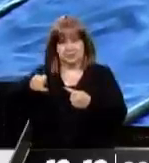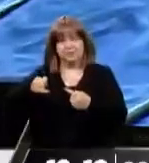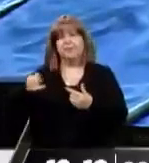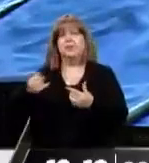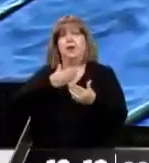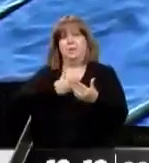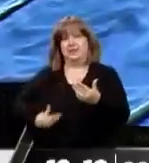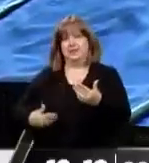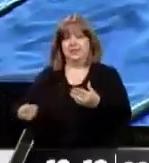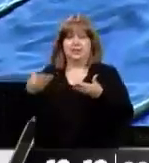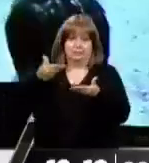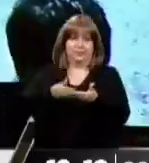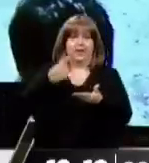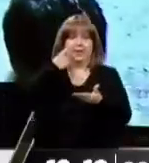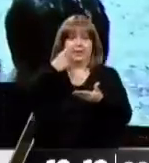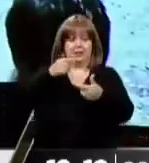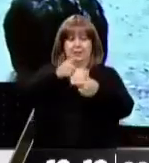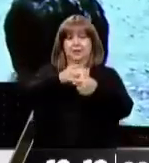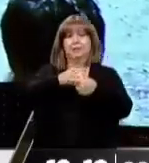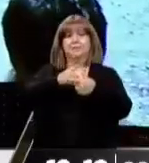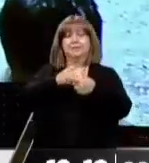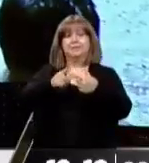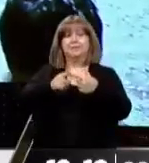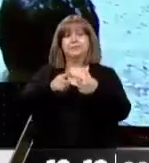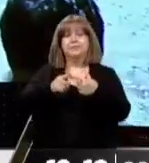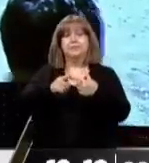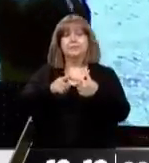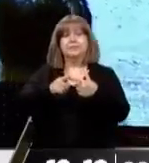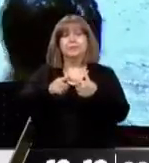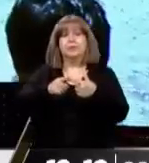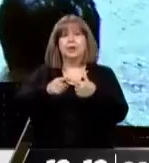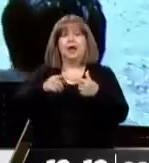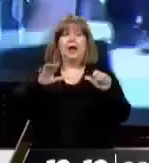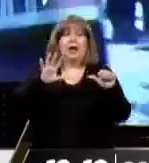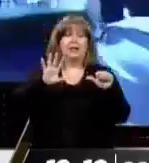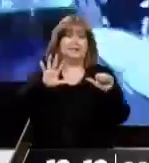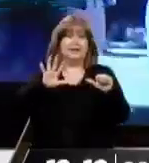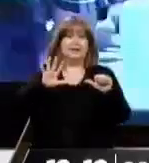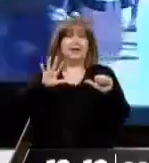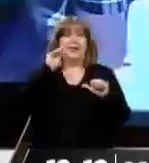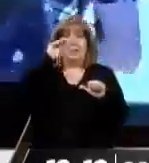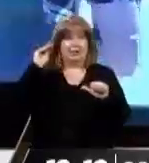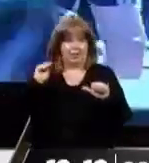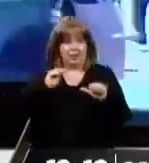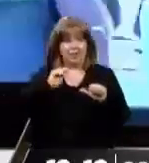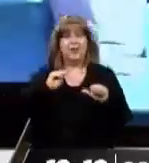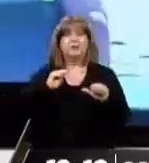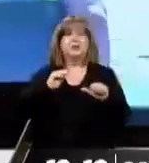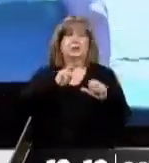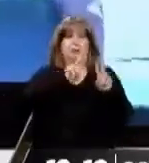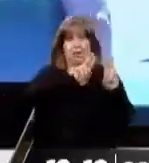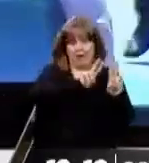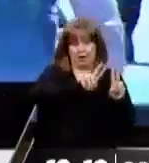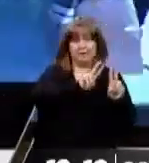tiene el gobierno gobernante. No tiene la provincia de Mendoza, que la gobierna Carmen Mendoza, pero sí tiene seis departamentos y